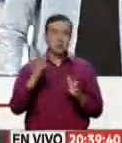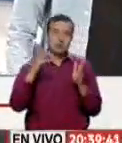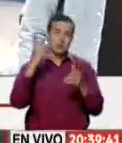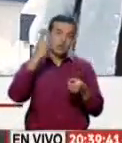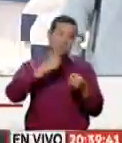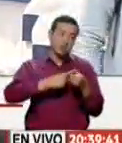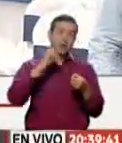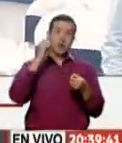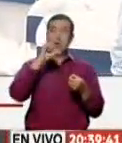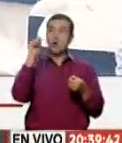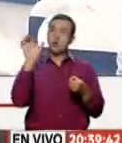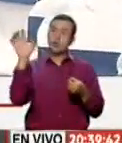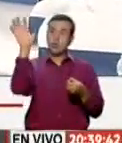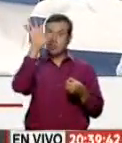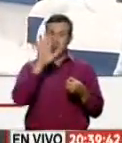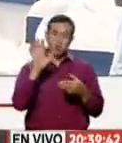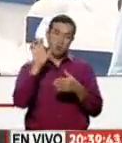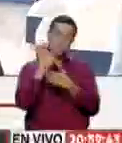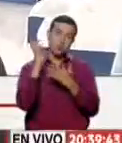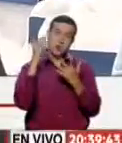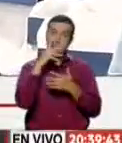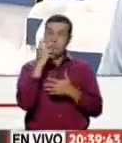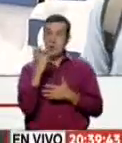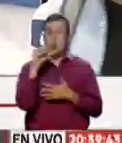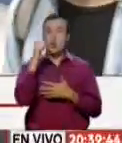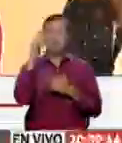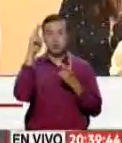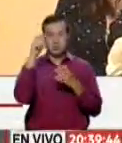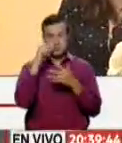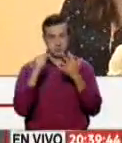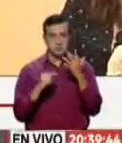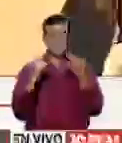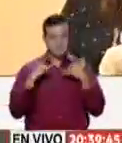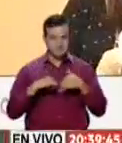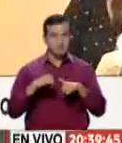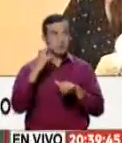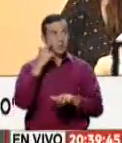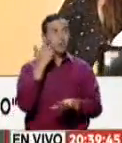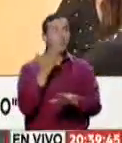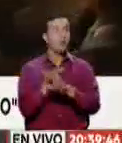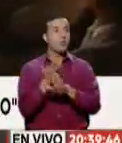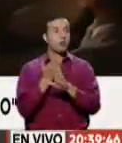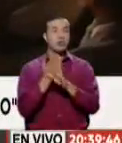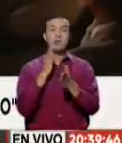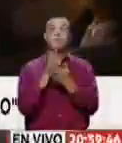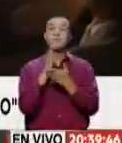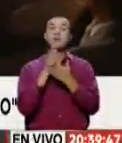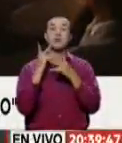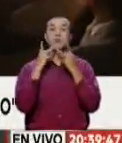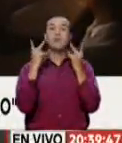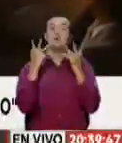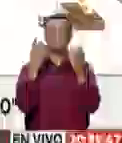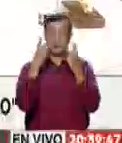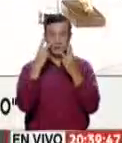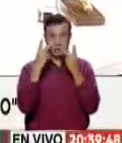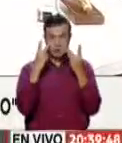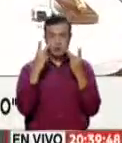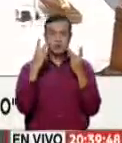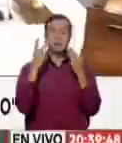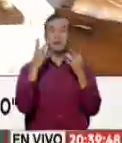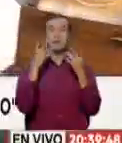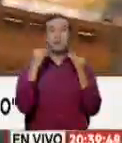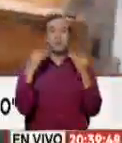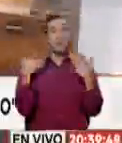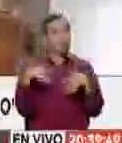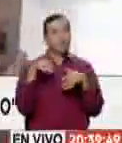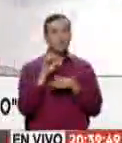Quito o en cualquier otra parte del país, no sabemos si del pan o de cualquier otro producto. Propuesta que, desde los medios públicos, busca visibilizar el talento de